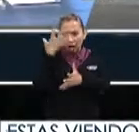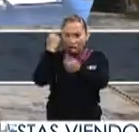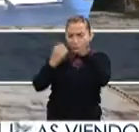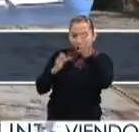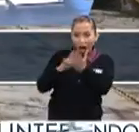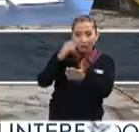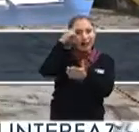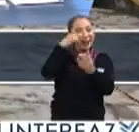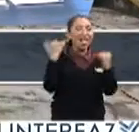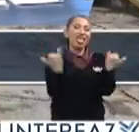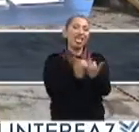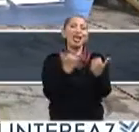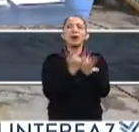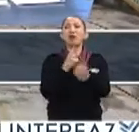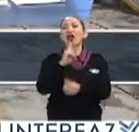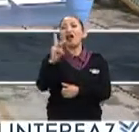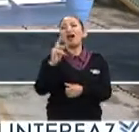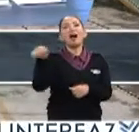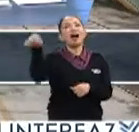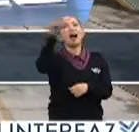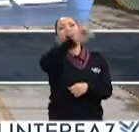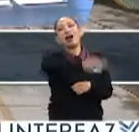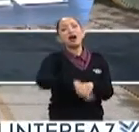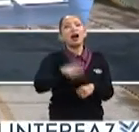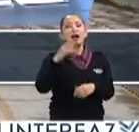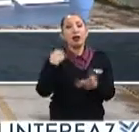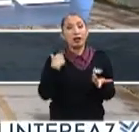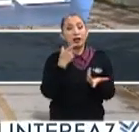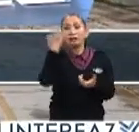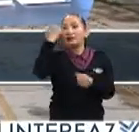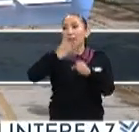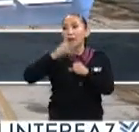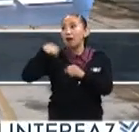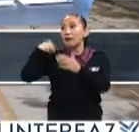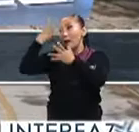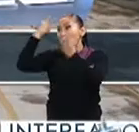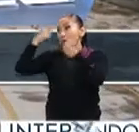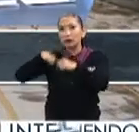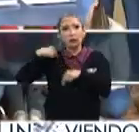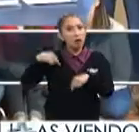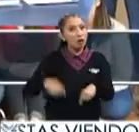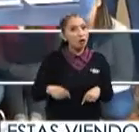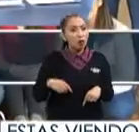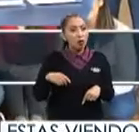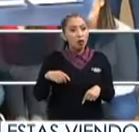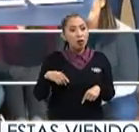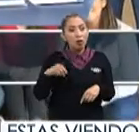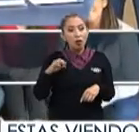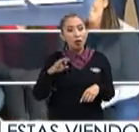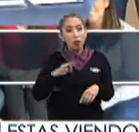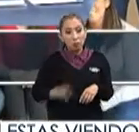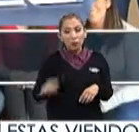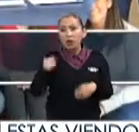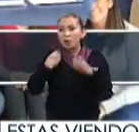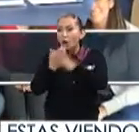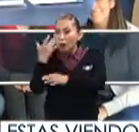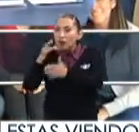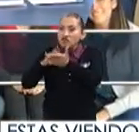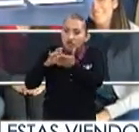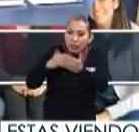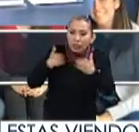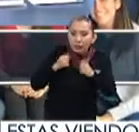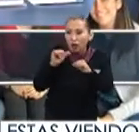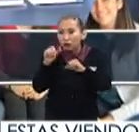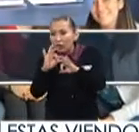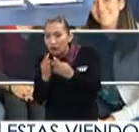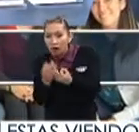veces uno cree que con irse o tiene que ser el extranjero para poder aprender, para poder renovarse, entender